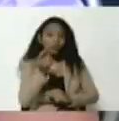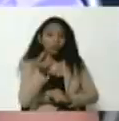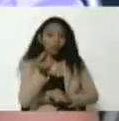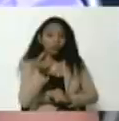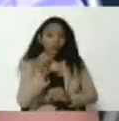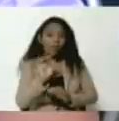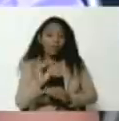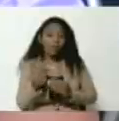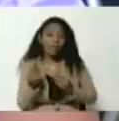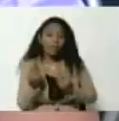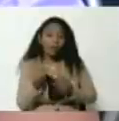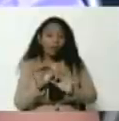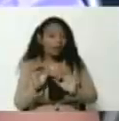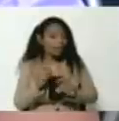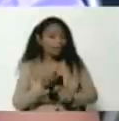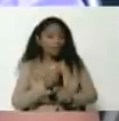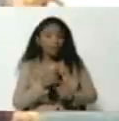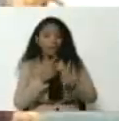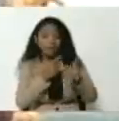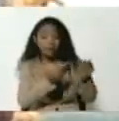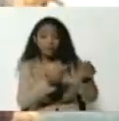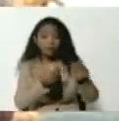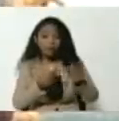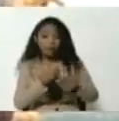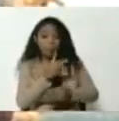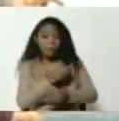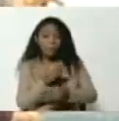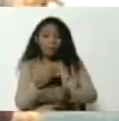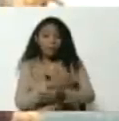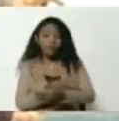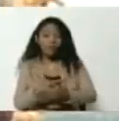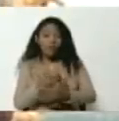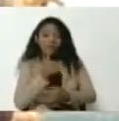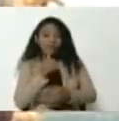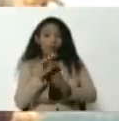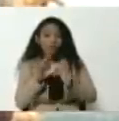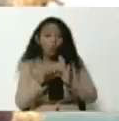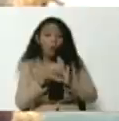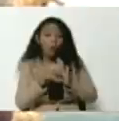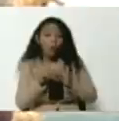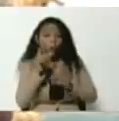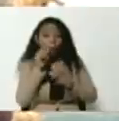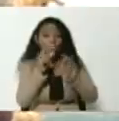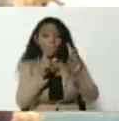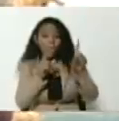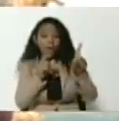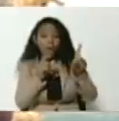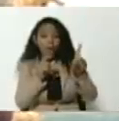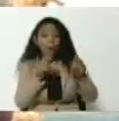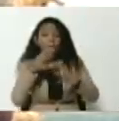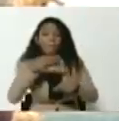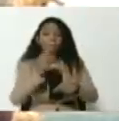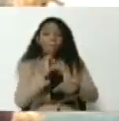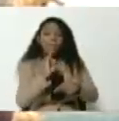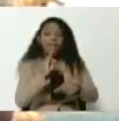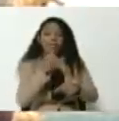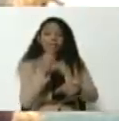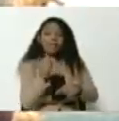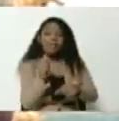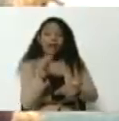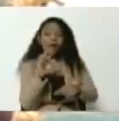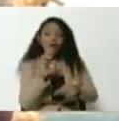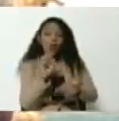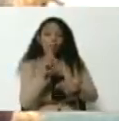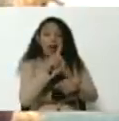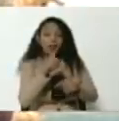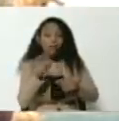centavo. Si dieron esa plata, esos 20 millones, quien se los robó es Miguel Pizarro. Regístrenle los bolsillos a Miguel Pizarro,